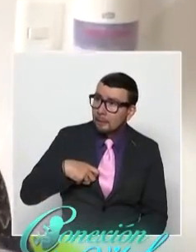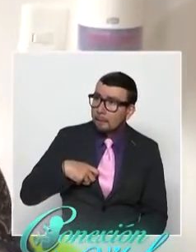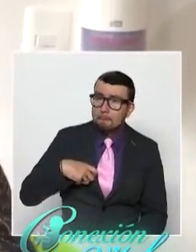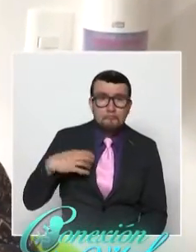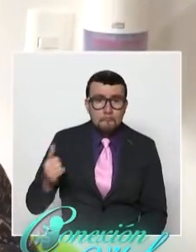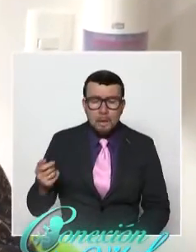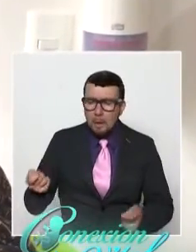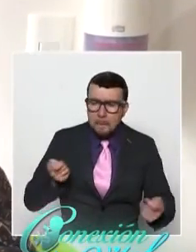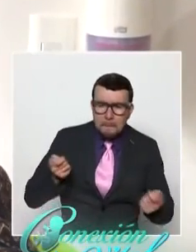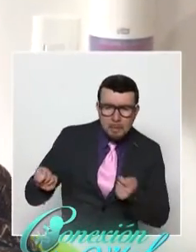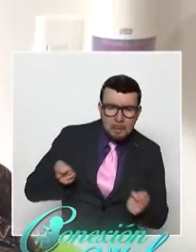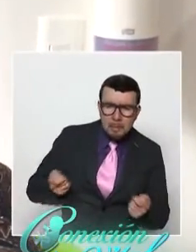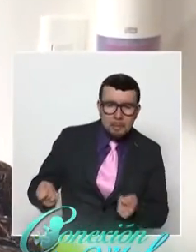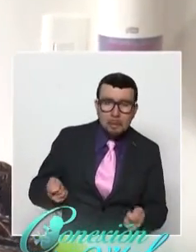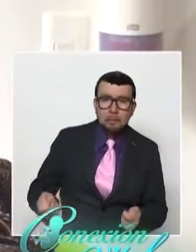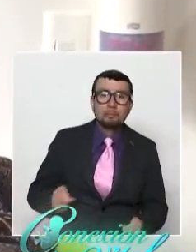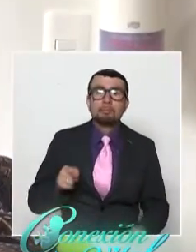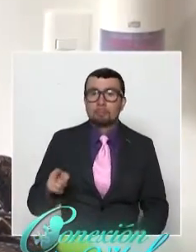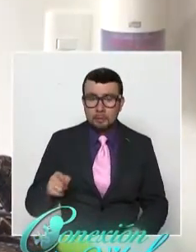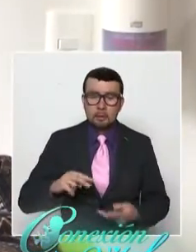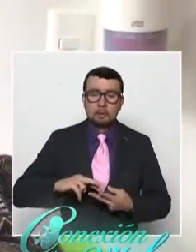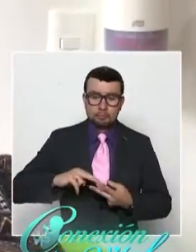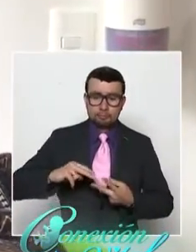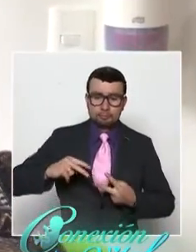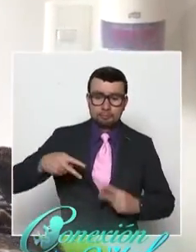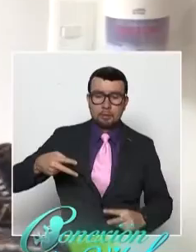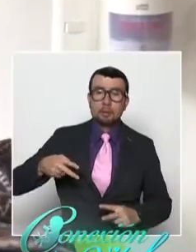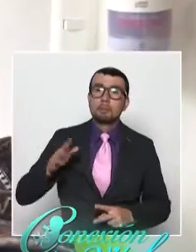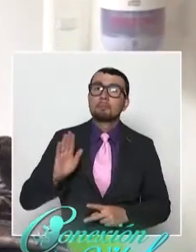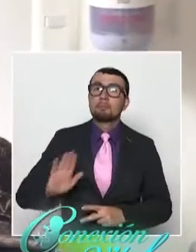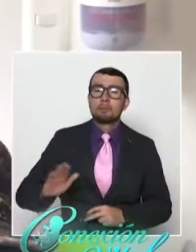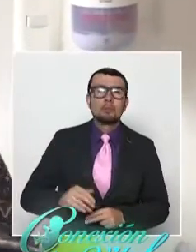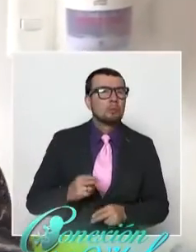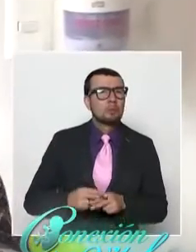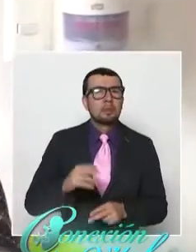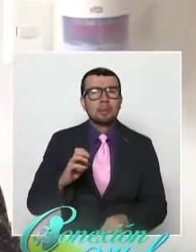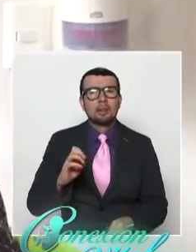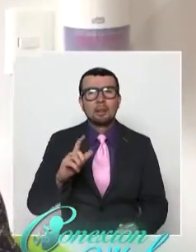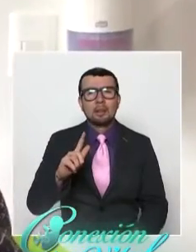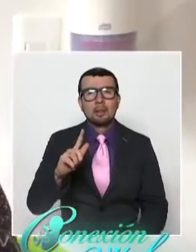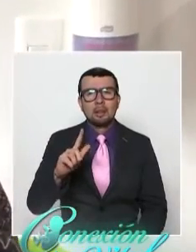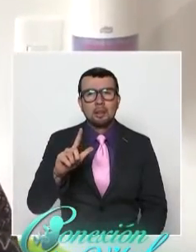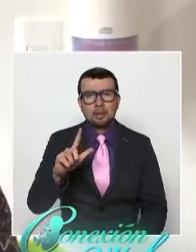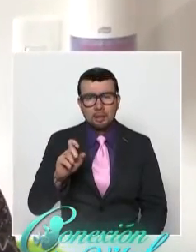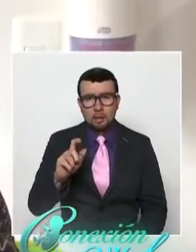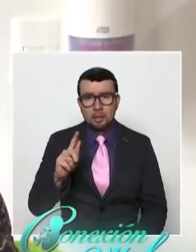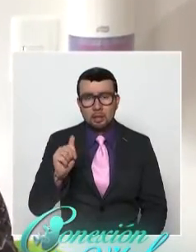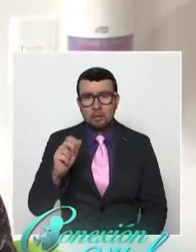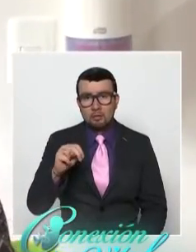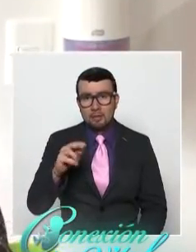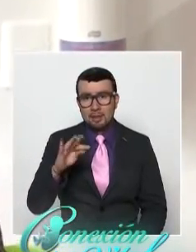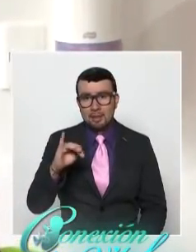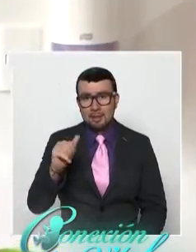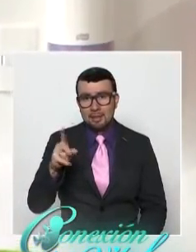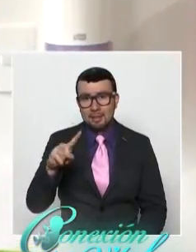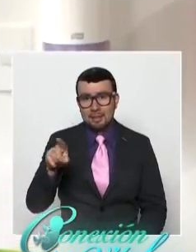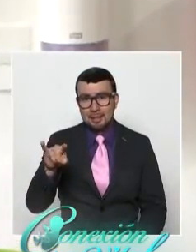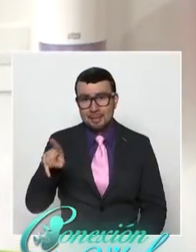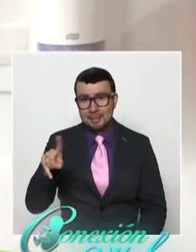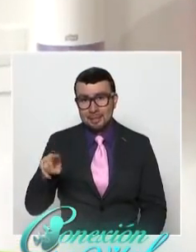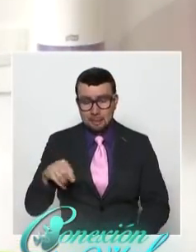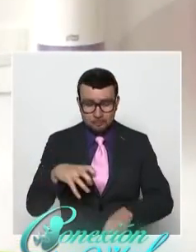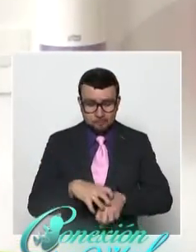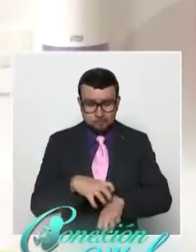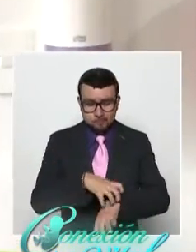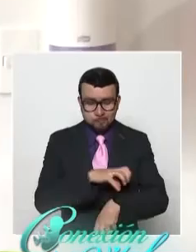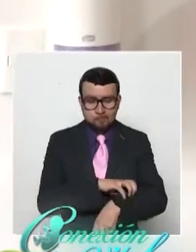que ya tiene es prácticamente una entidad genética. Esta es una elefantiasis de tipo verrucoide, es un tipo de amartoma lo que